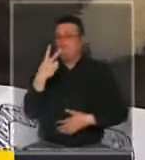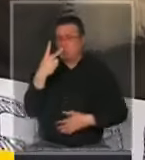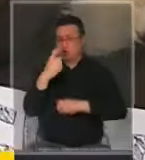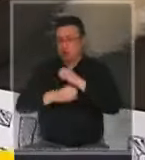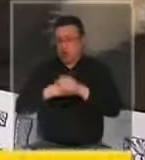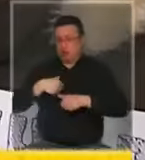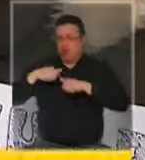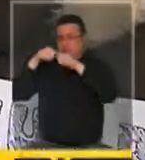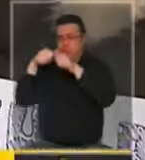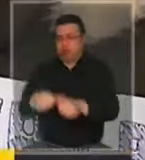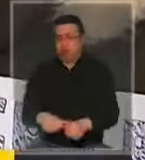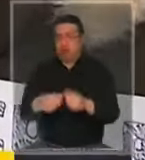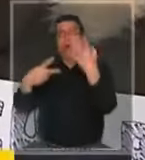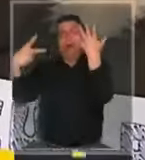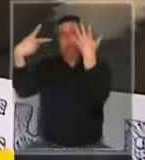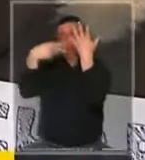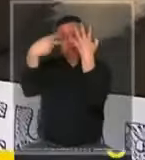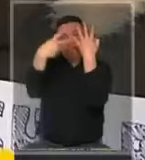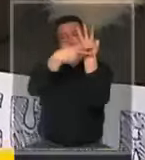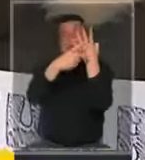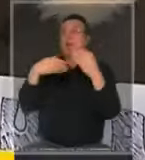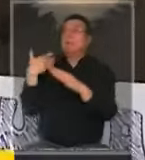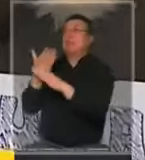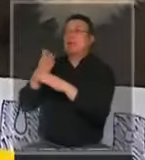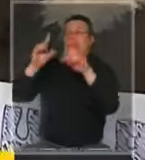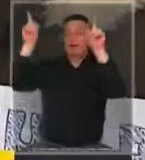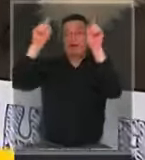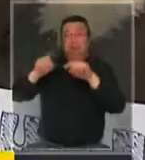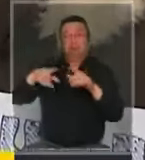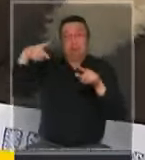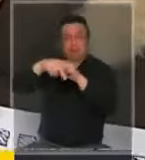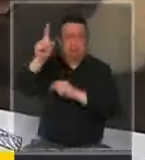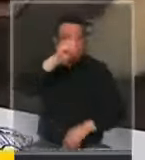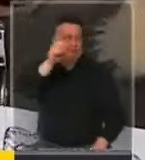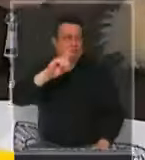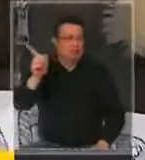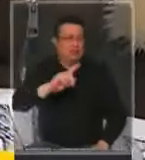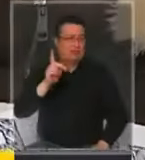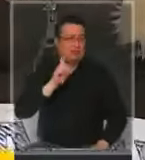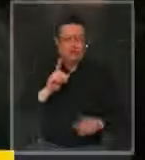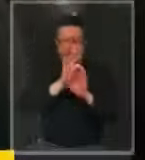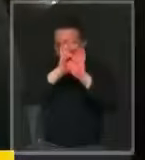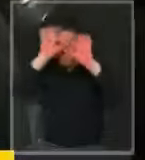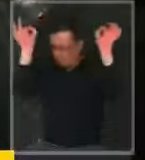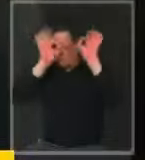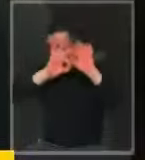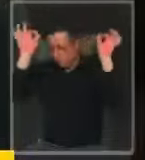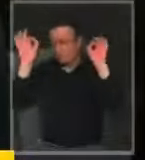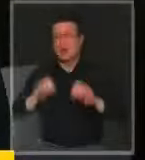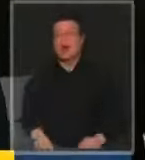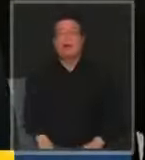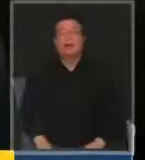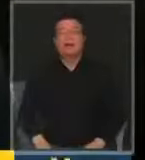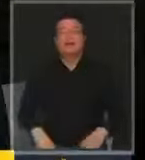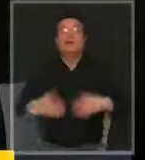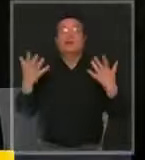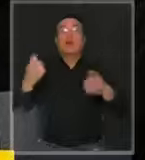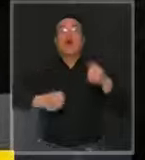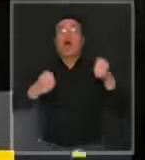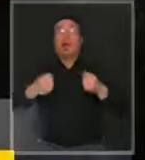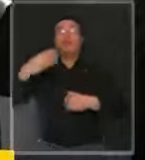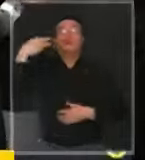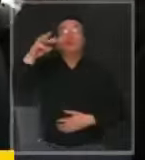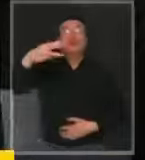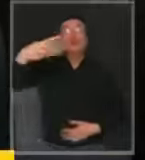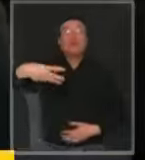barrio, jamás me han cortado la luz de Nel para cortar una rama. Depende. Nunca. No aparece ni un auto de la